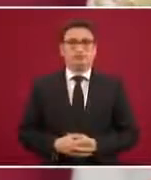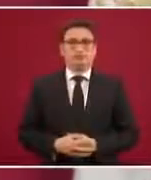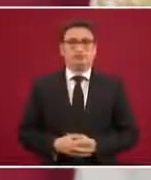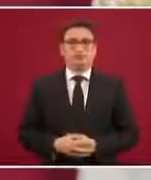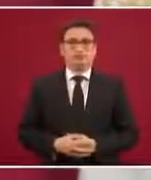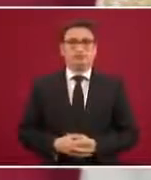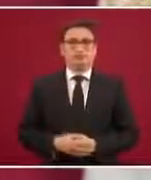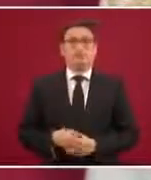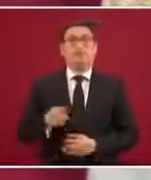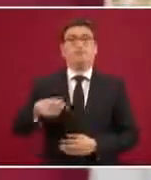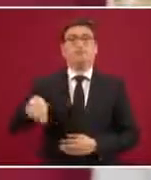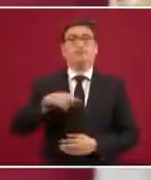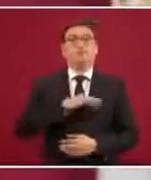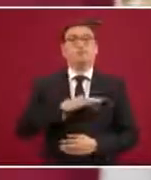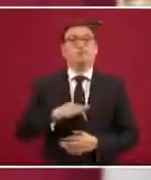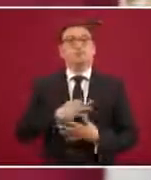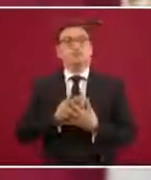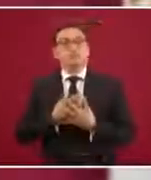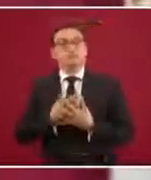Pudieron esperar